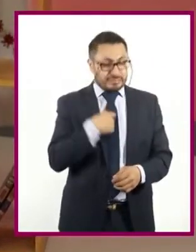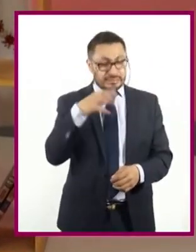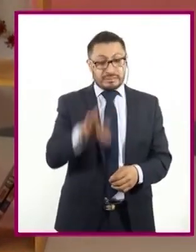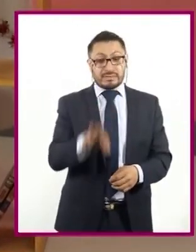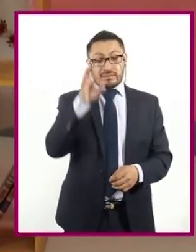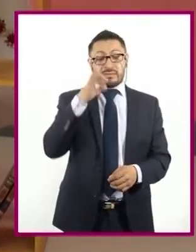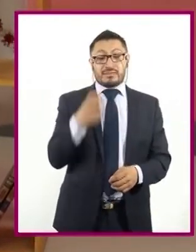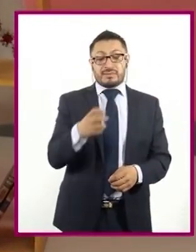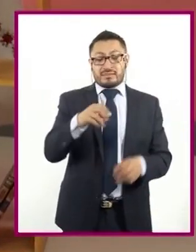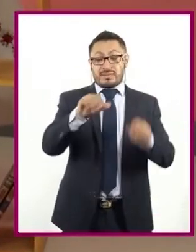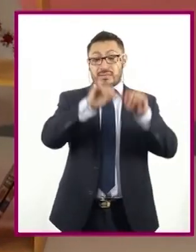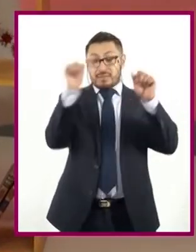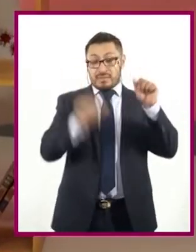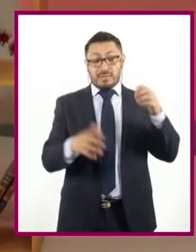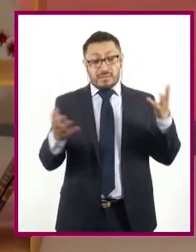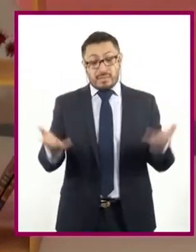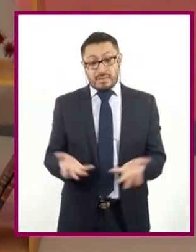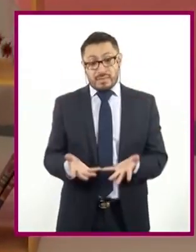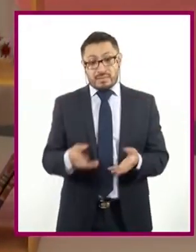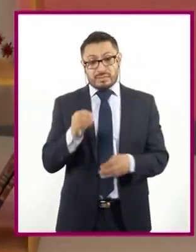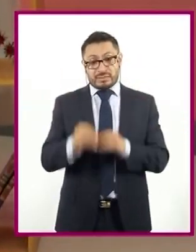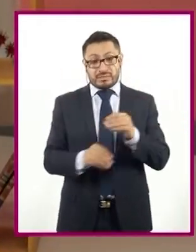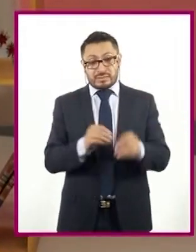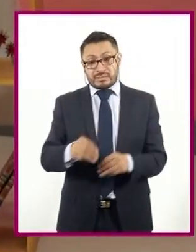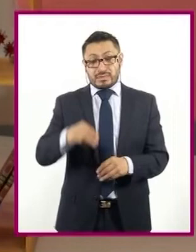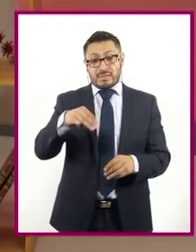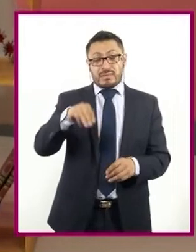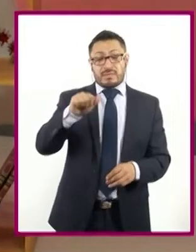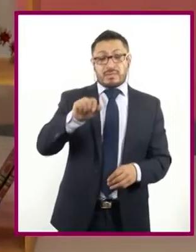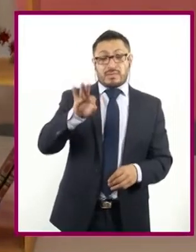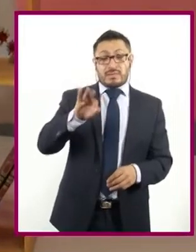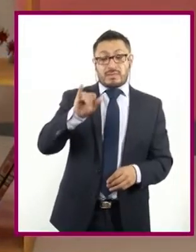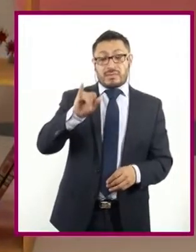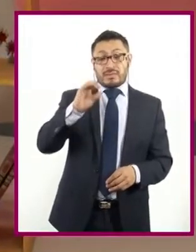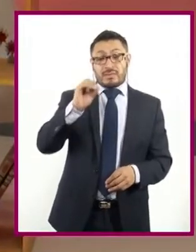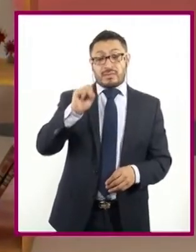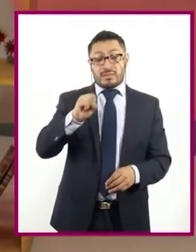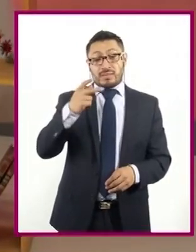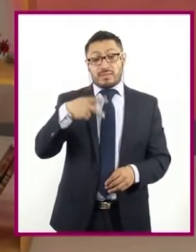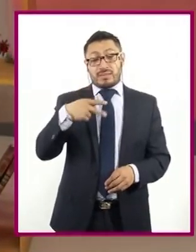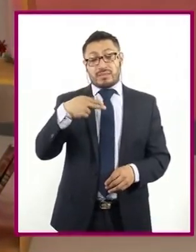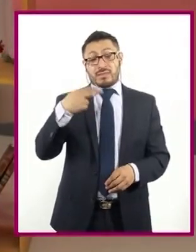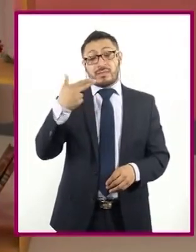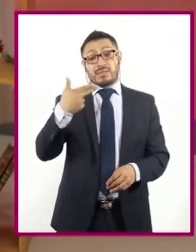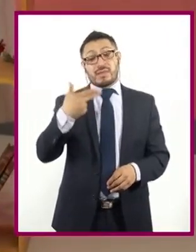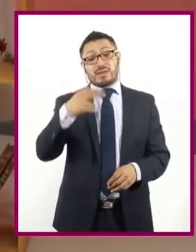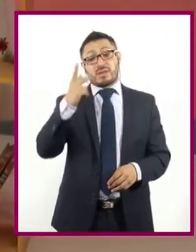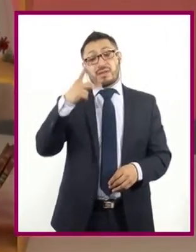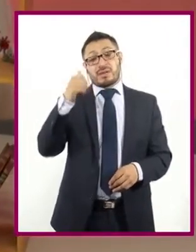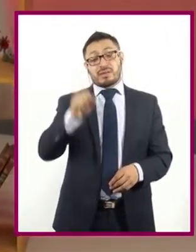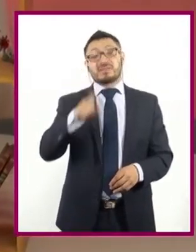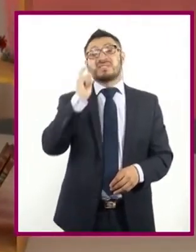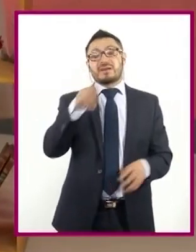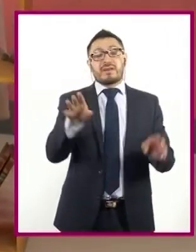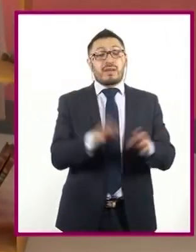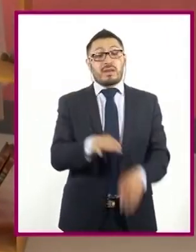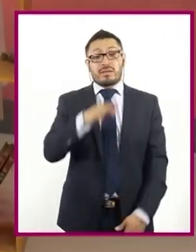en esta artesanía, las matrioshkas. Sin duda simboliza la maternidad.